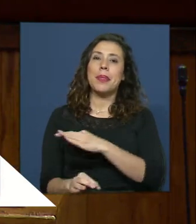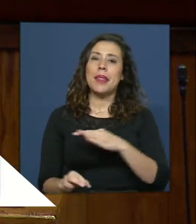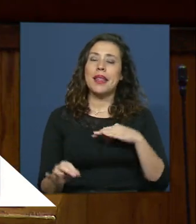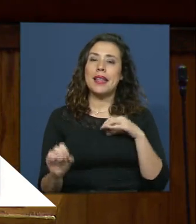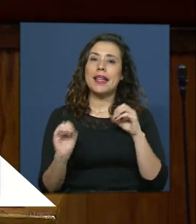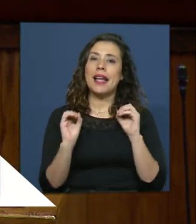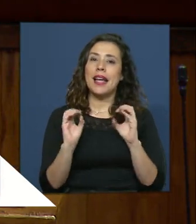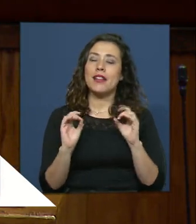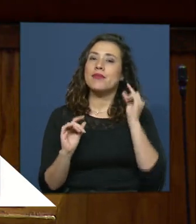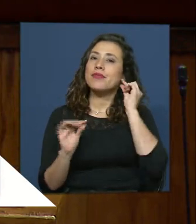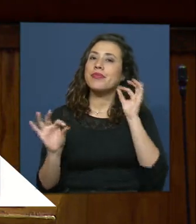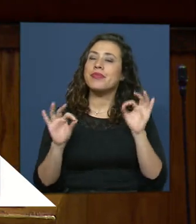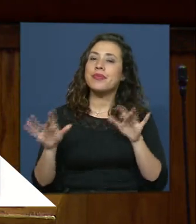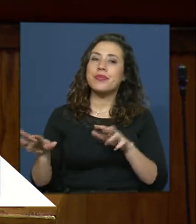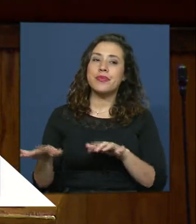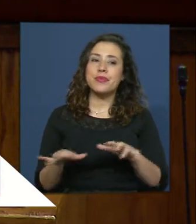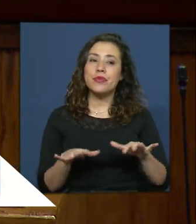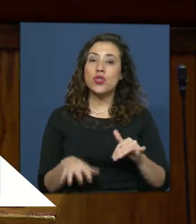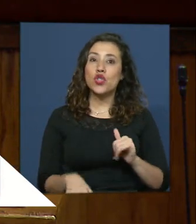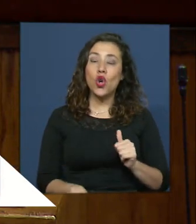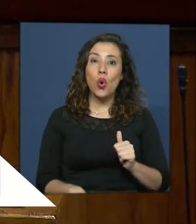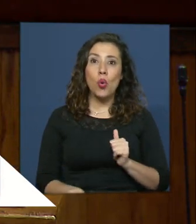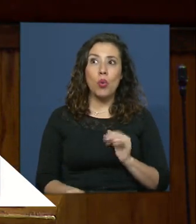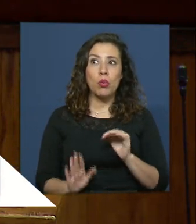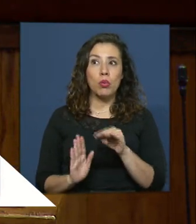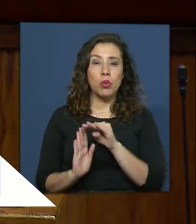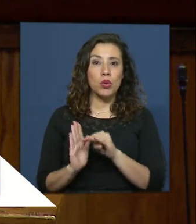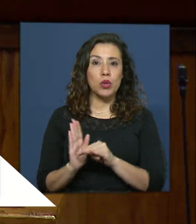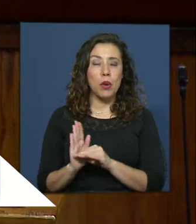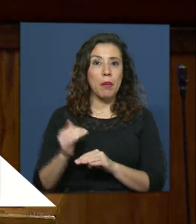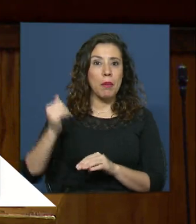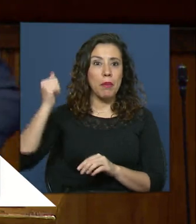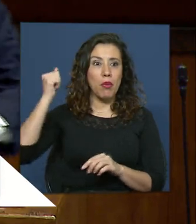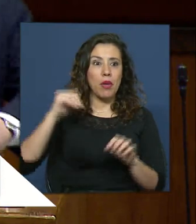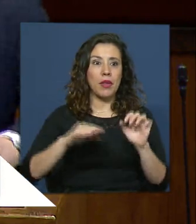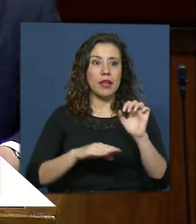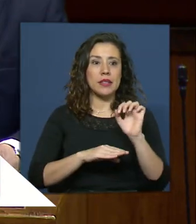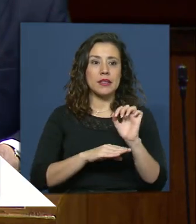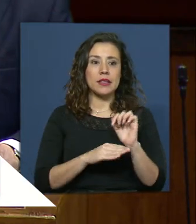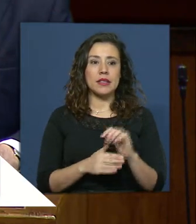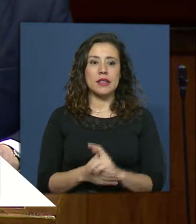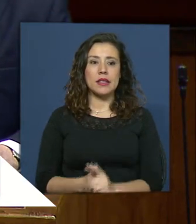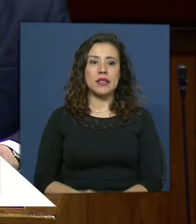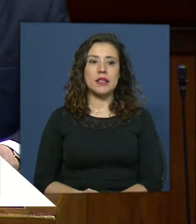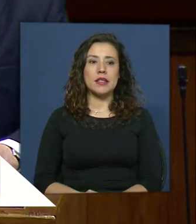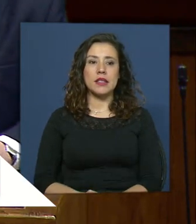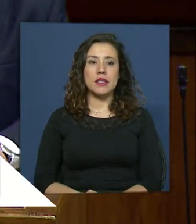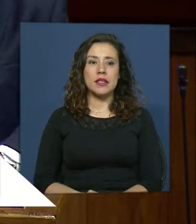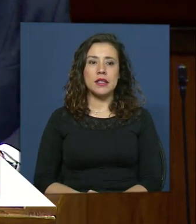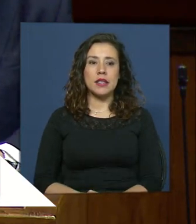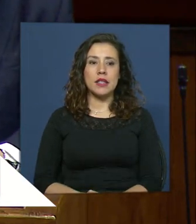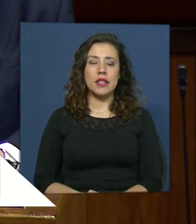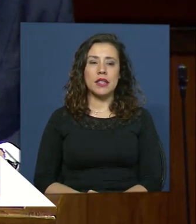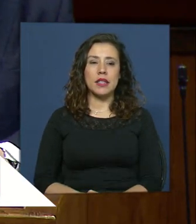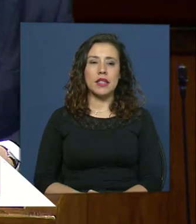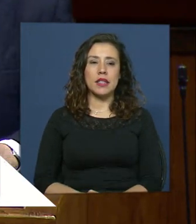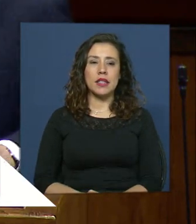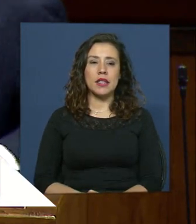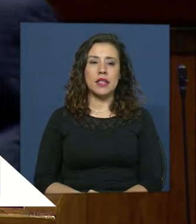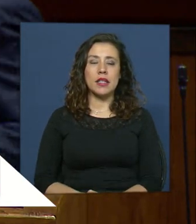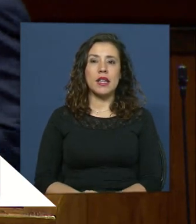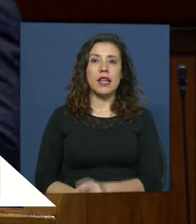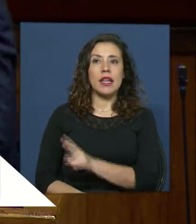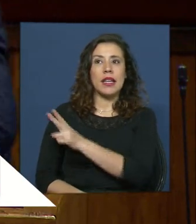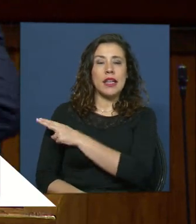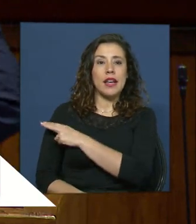Educación, Adriana del Piano, estoy cumpliendo el protocolo de los poderes del Estado, como corresponde. Estimado jefe